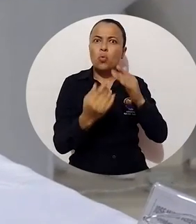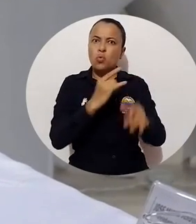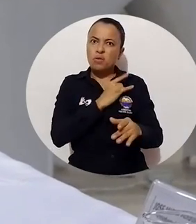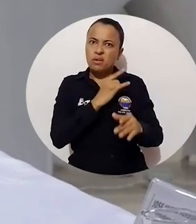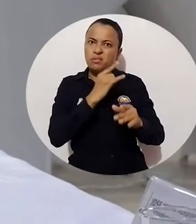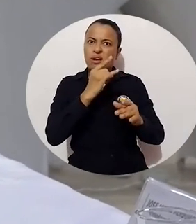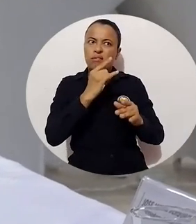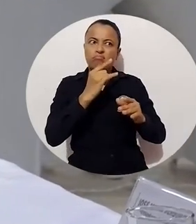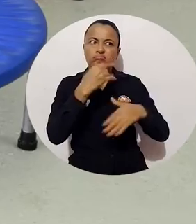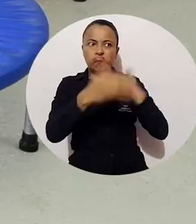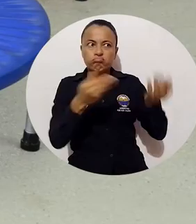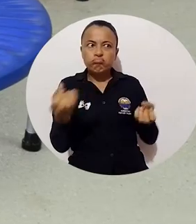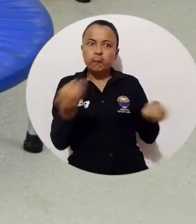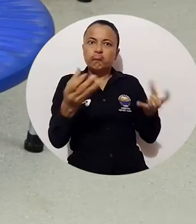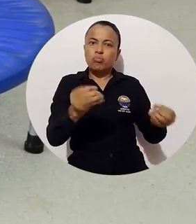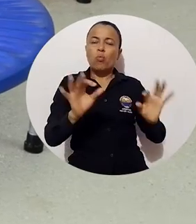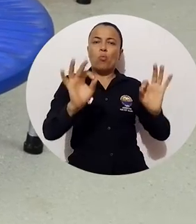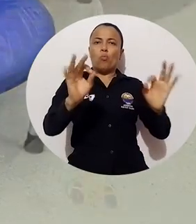vendrán para la Universidad de Magdalena.